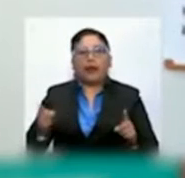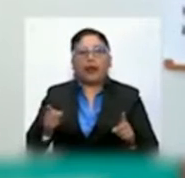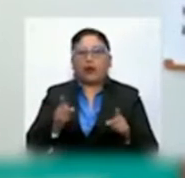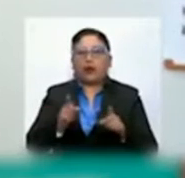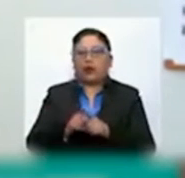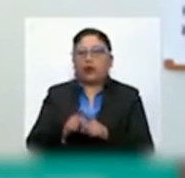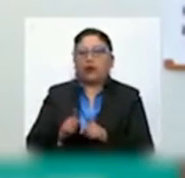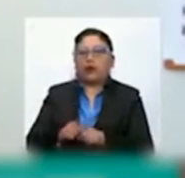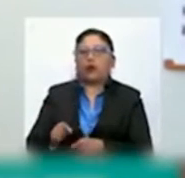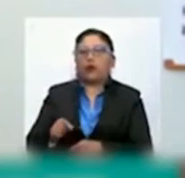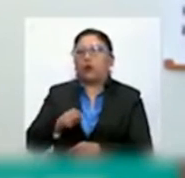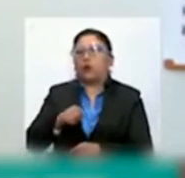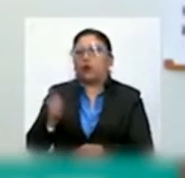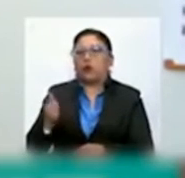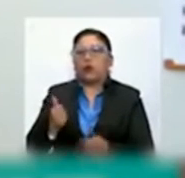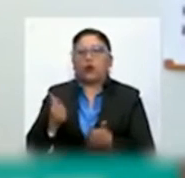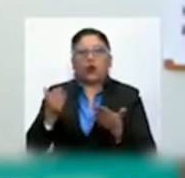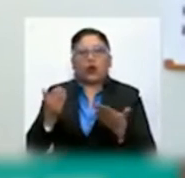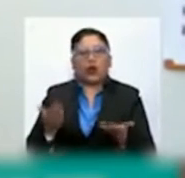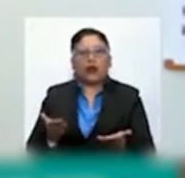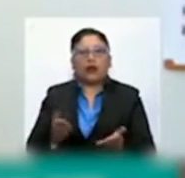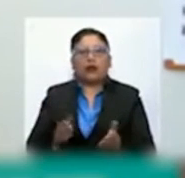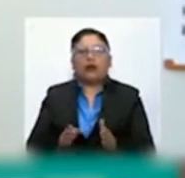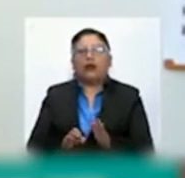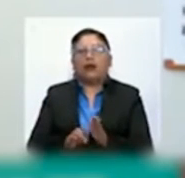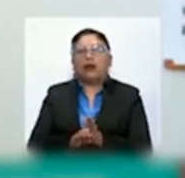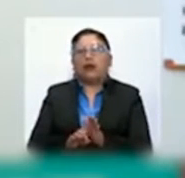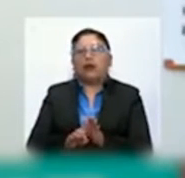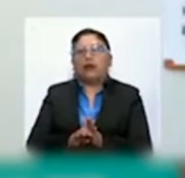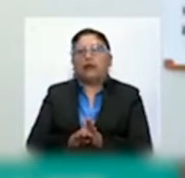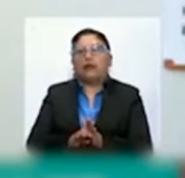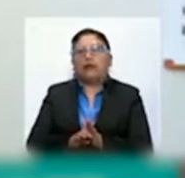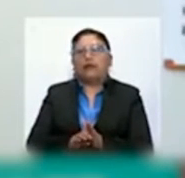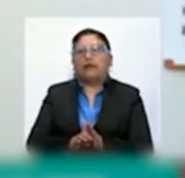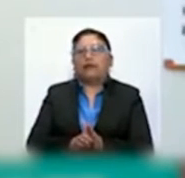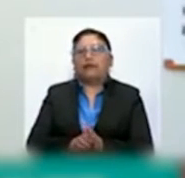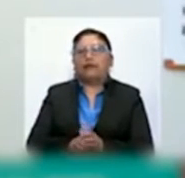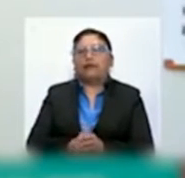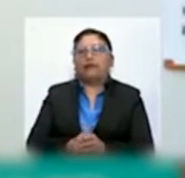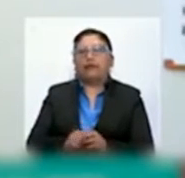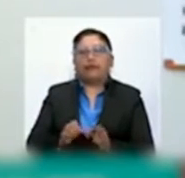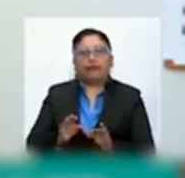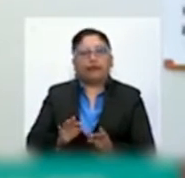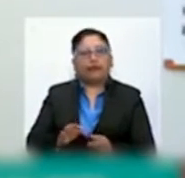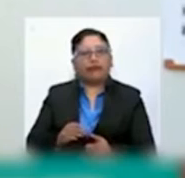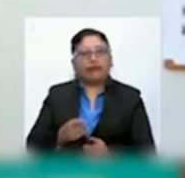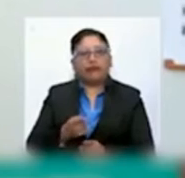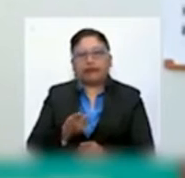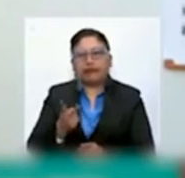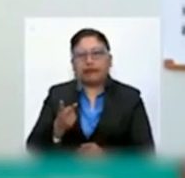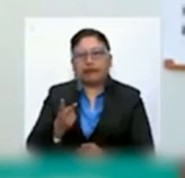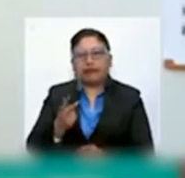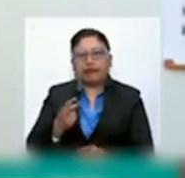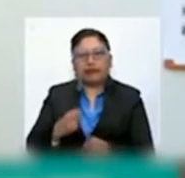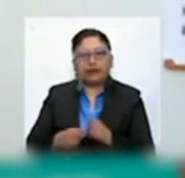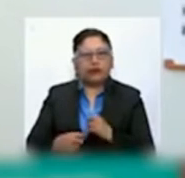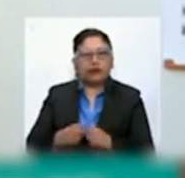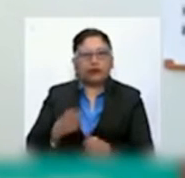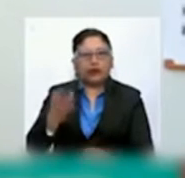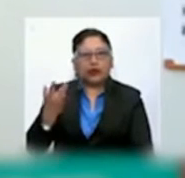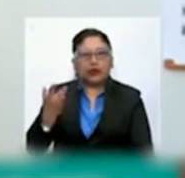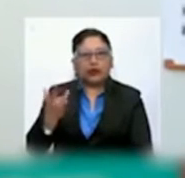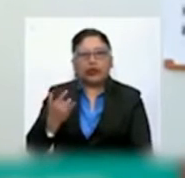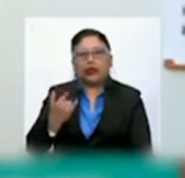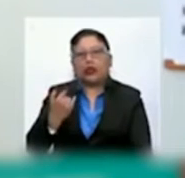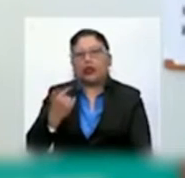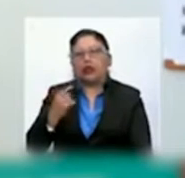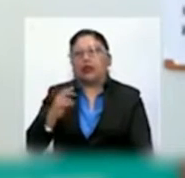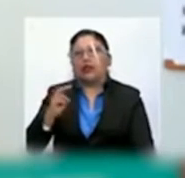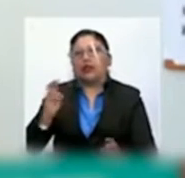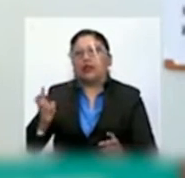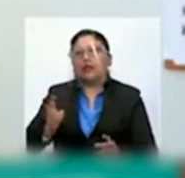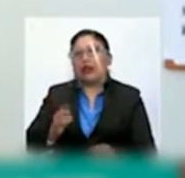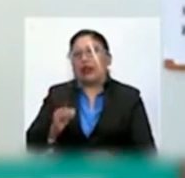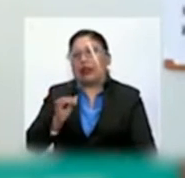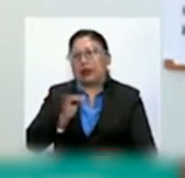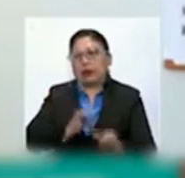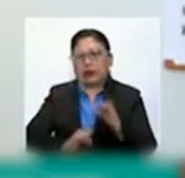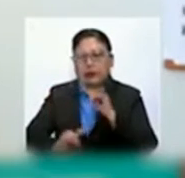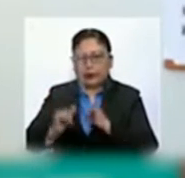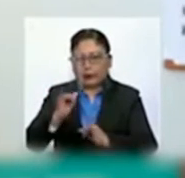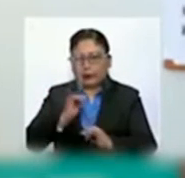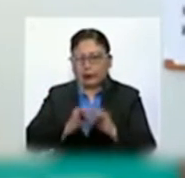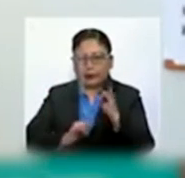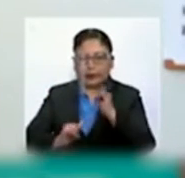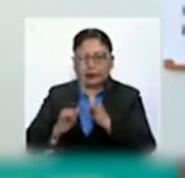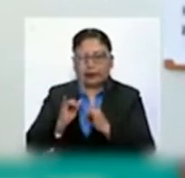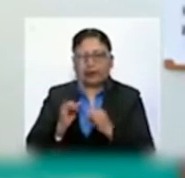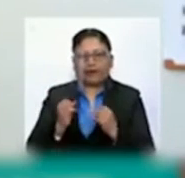otro factor que es un detonante es el tema del consumo de bebidas alcohólicas,